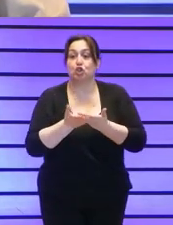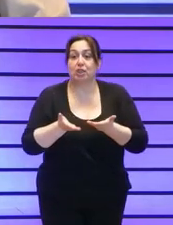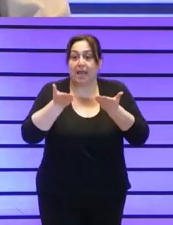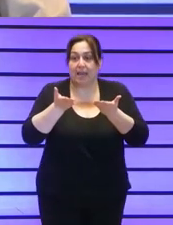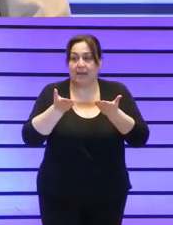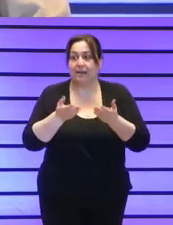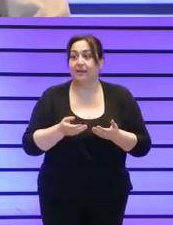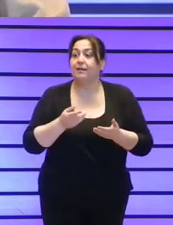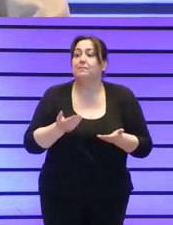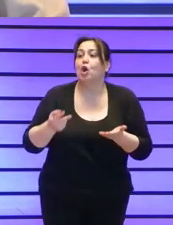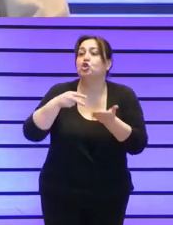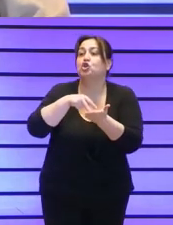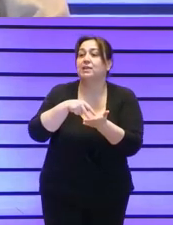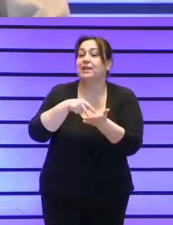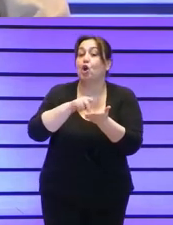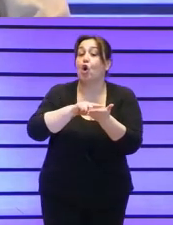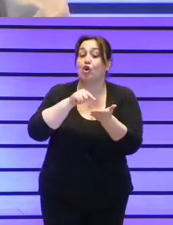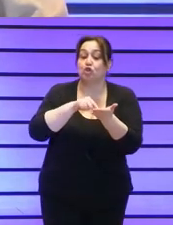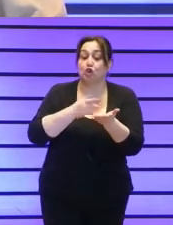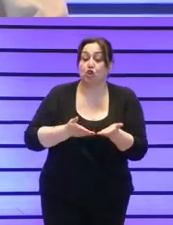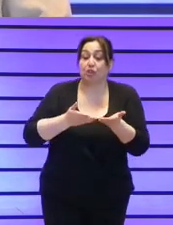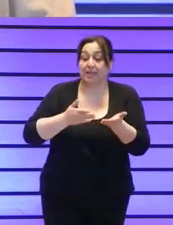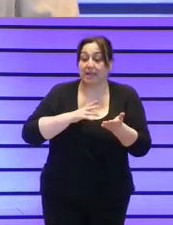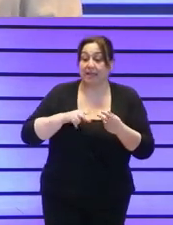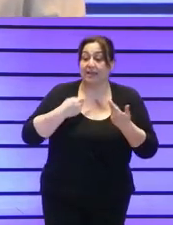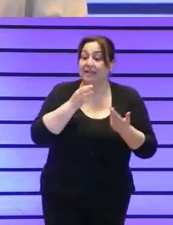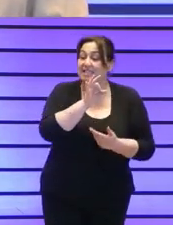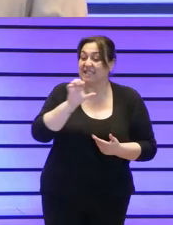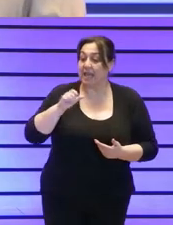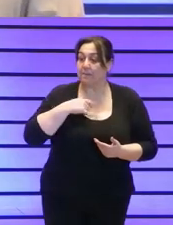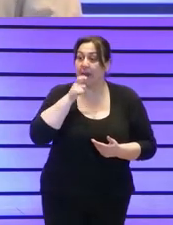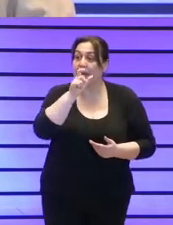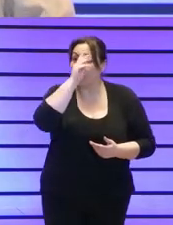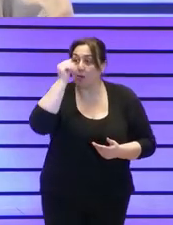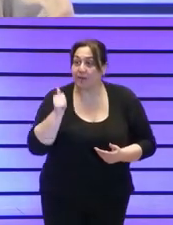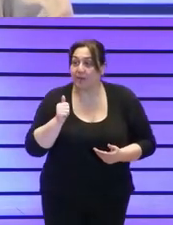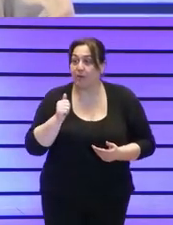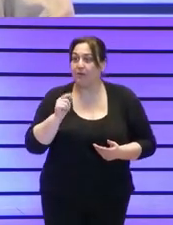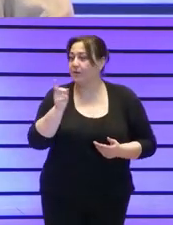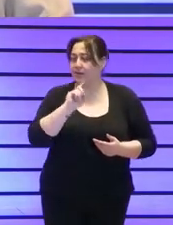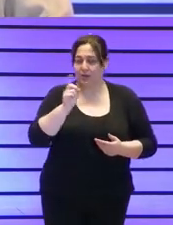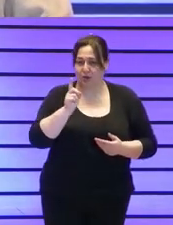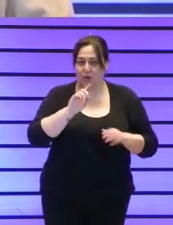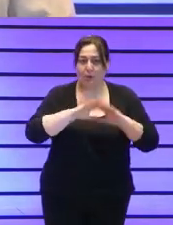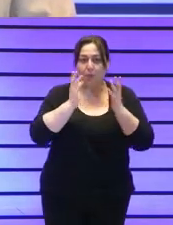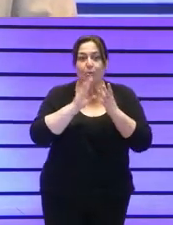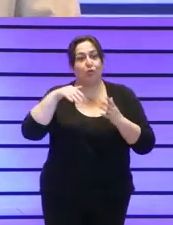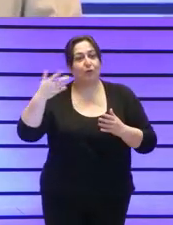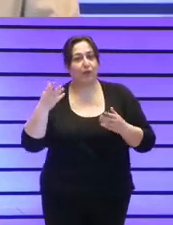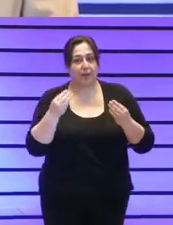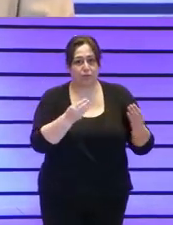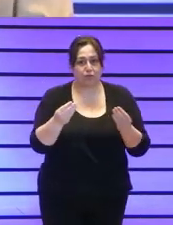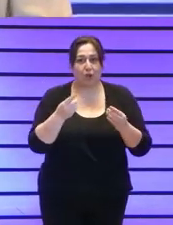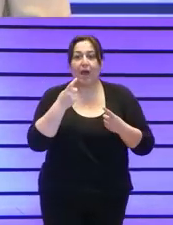dice, ¿que sostienen o se sostienen? ¿Nos hemos olvidado del SE? ¿Eh? Y has dicho que no, que hay mucho mundo fuera y que hay que